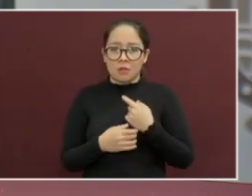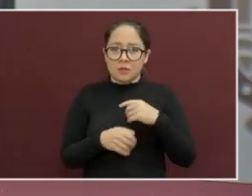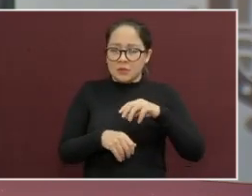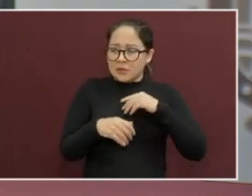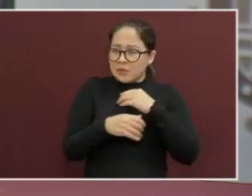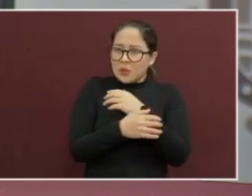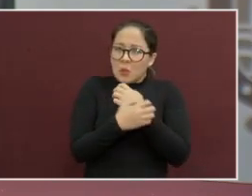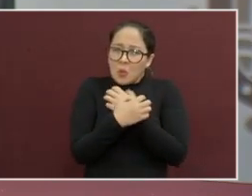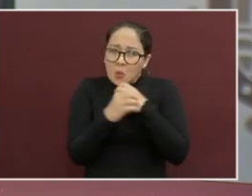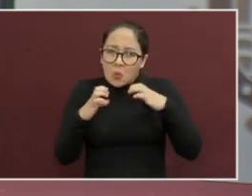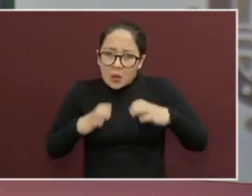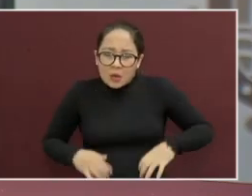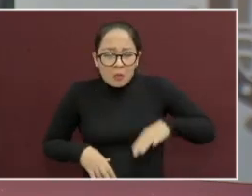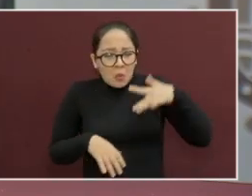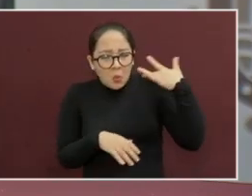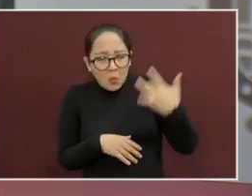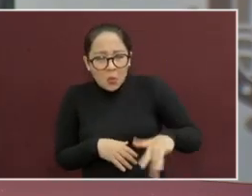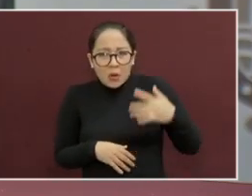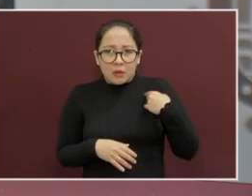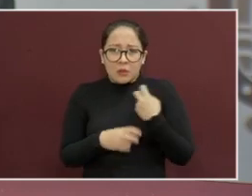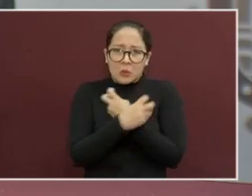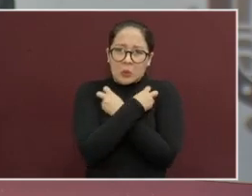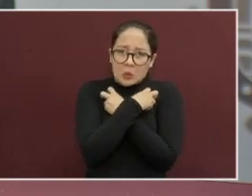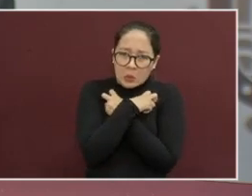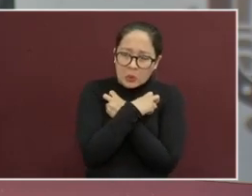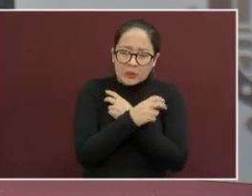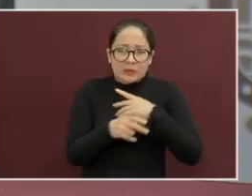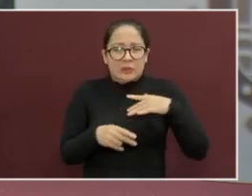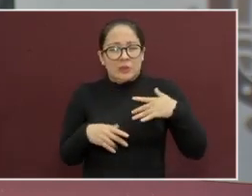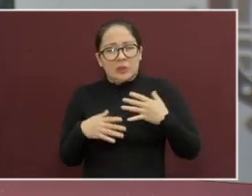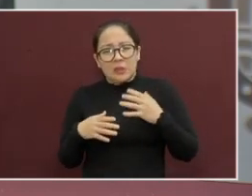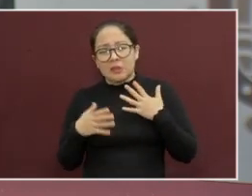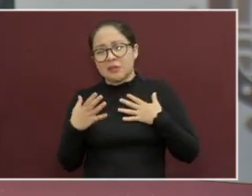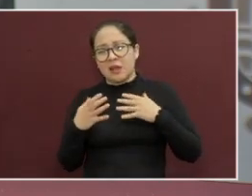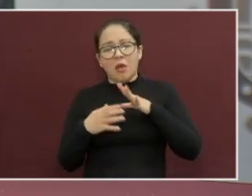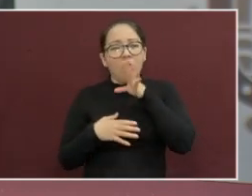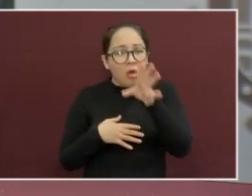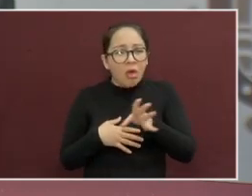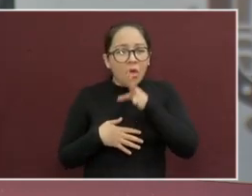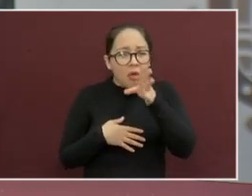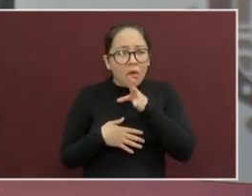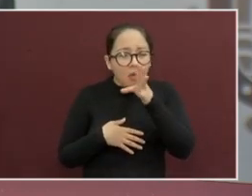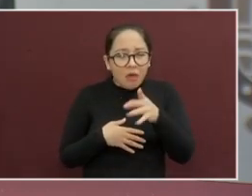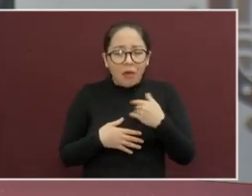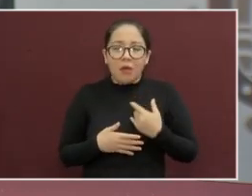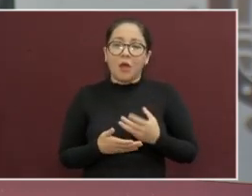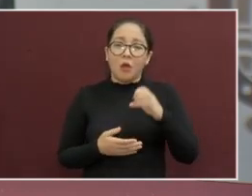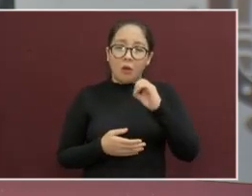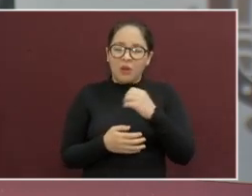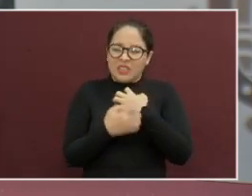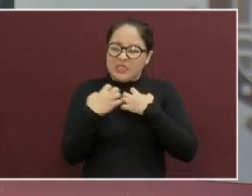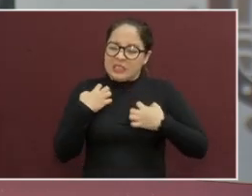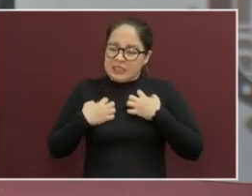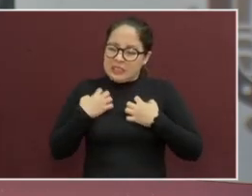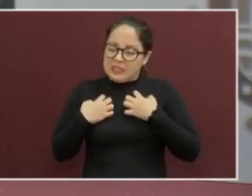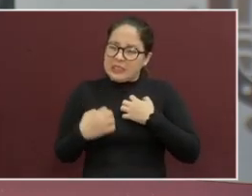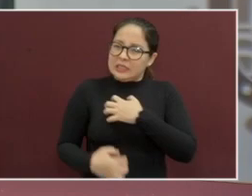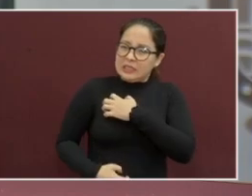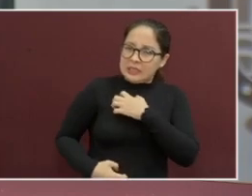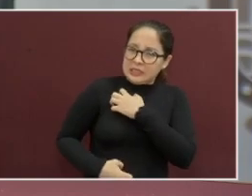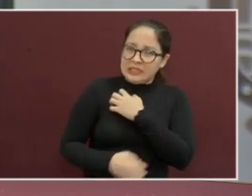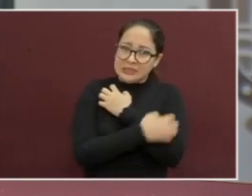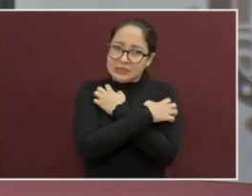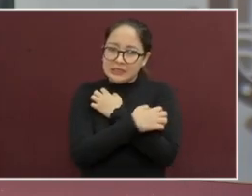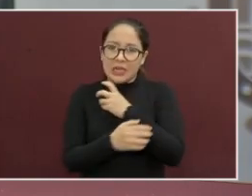dolores de articulaciones de huesos náuseas vómitos y rush o salpullido estos síntomas